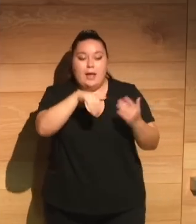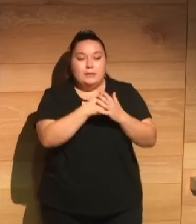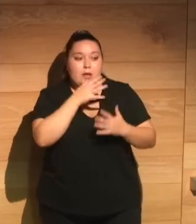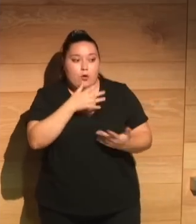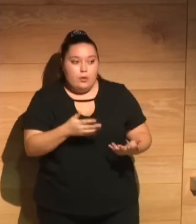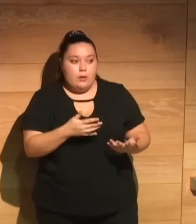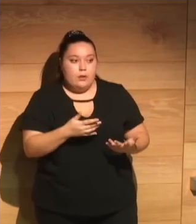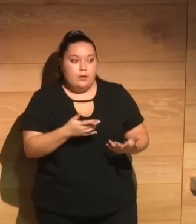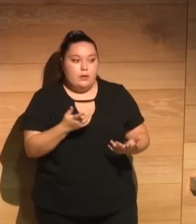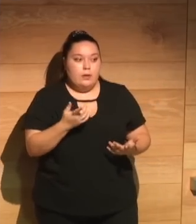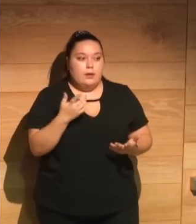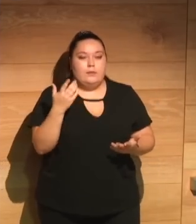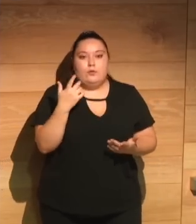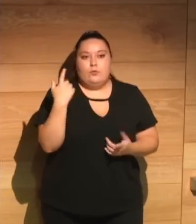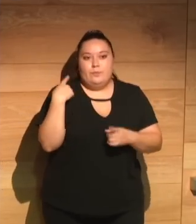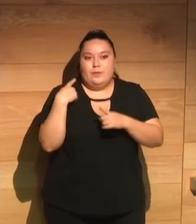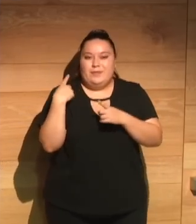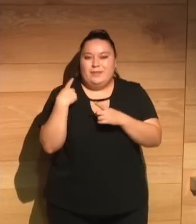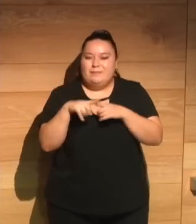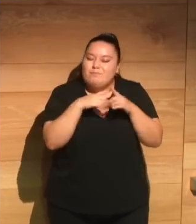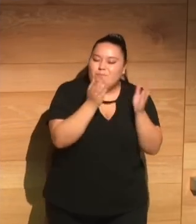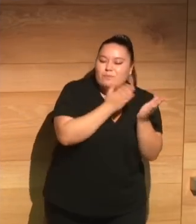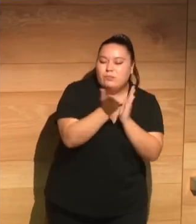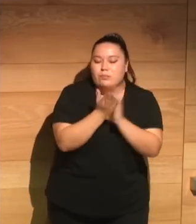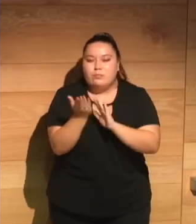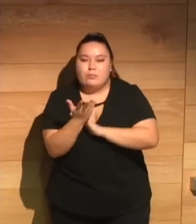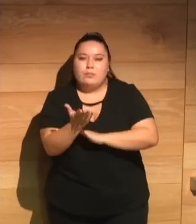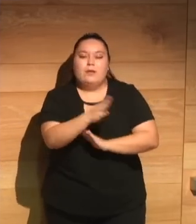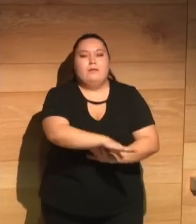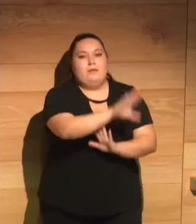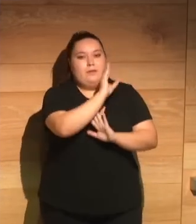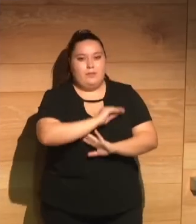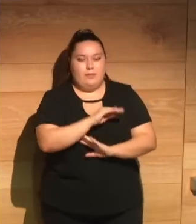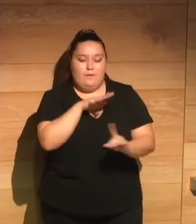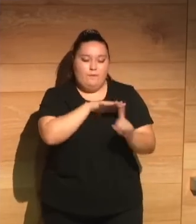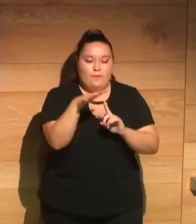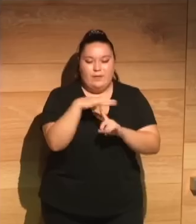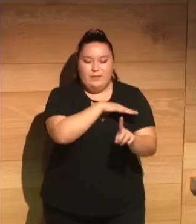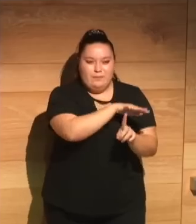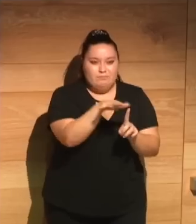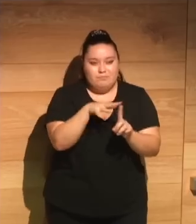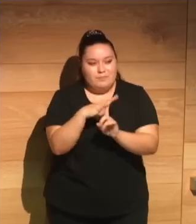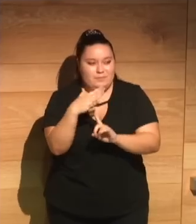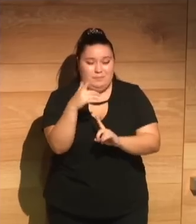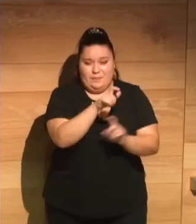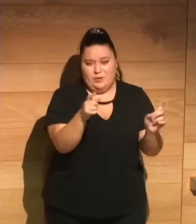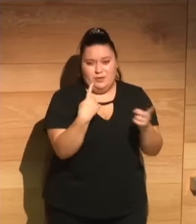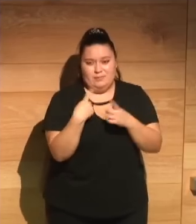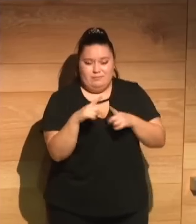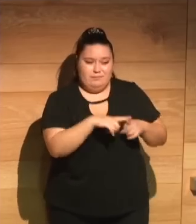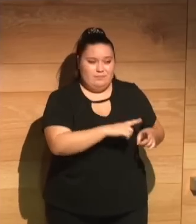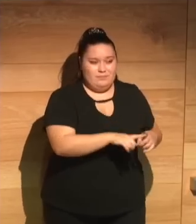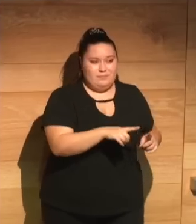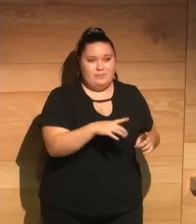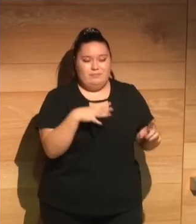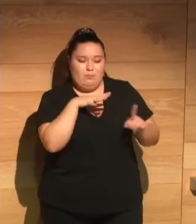capaces de analizar decenas de corrientes, decenas de tendencias, miles de influencias de un montón de personas metiéndose